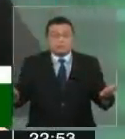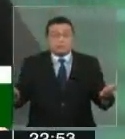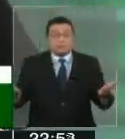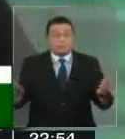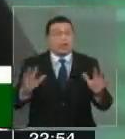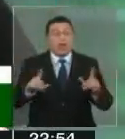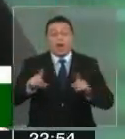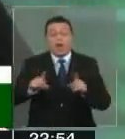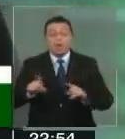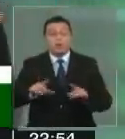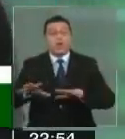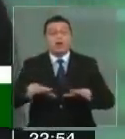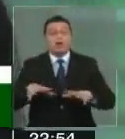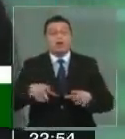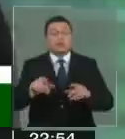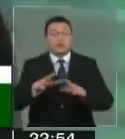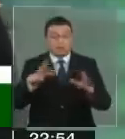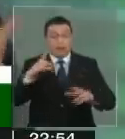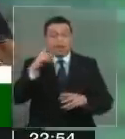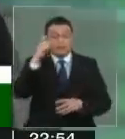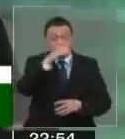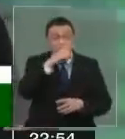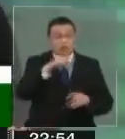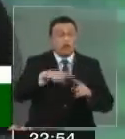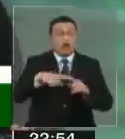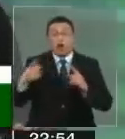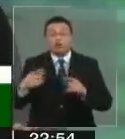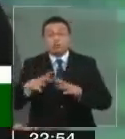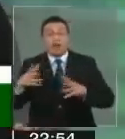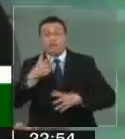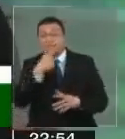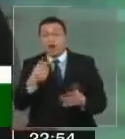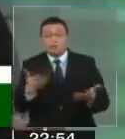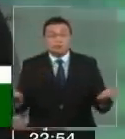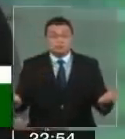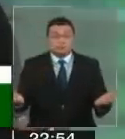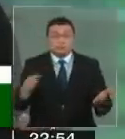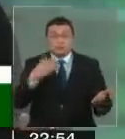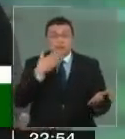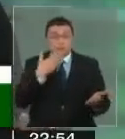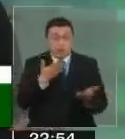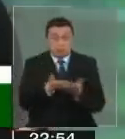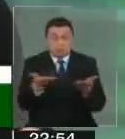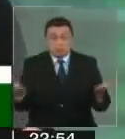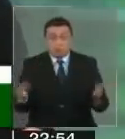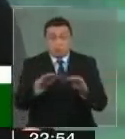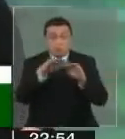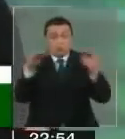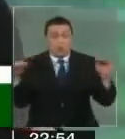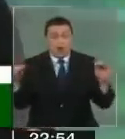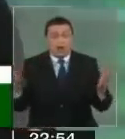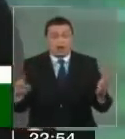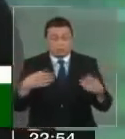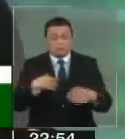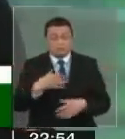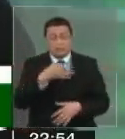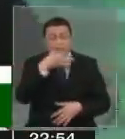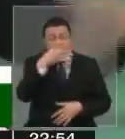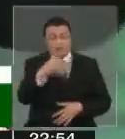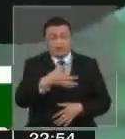En algunos aspectos es más difícil y en otros es mucho más fácil también. Entonces yo le diría